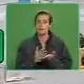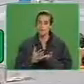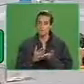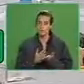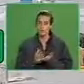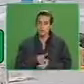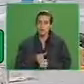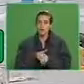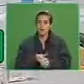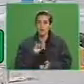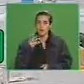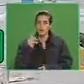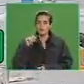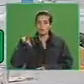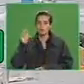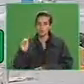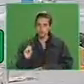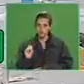que dirige Jesús